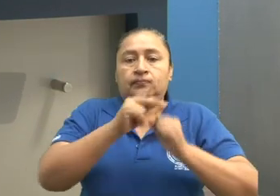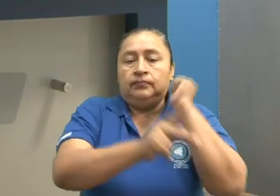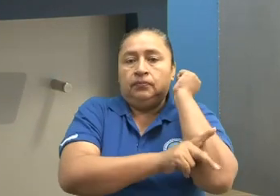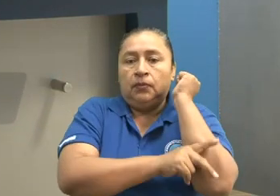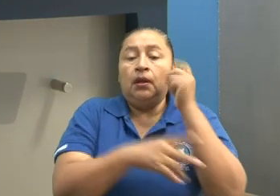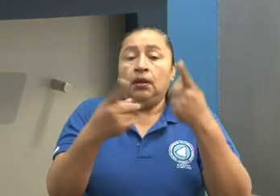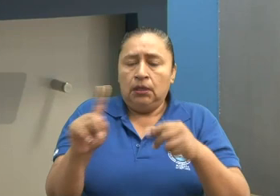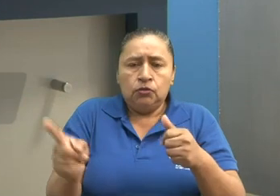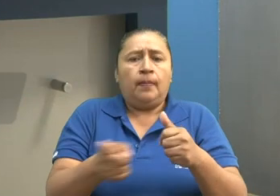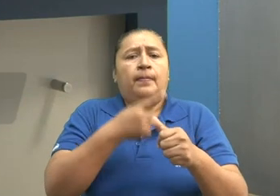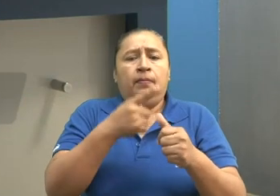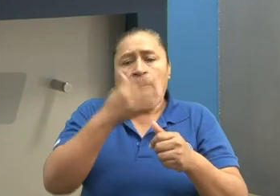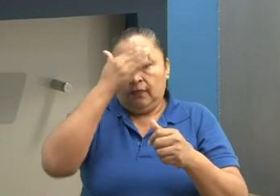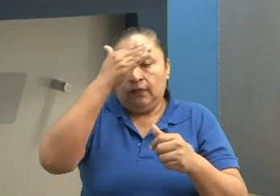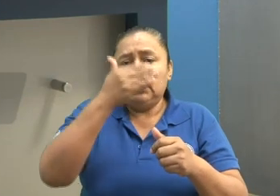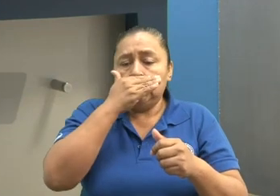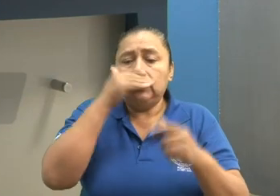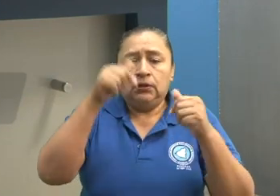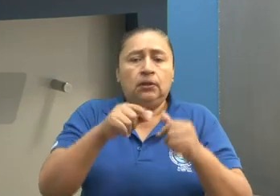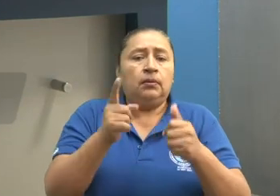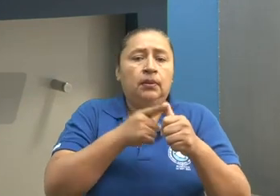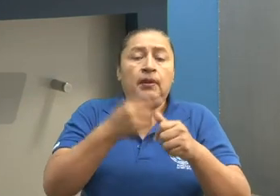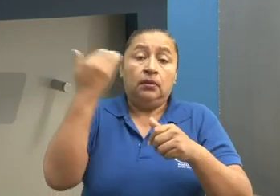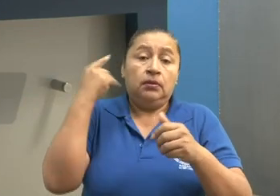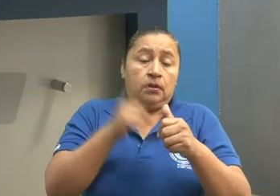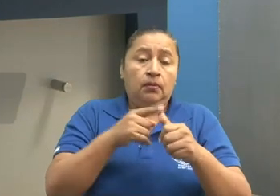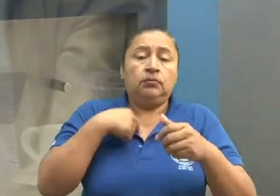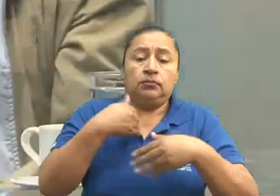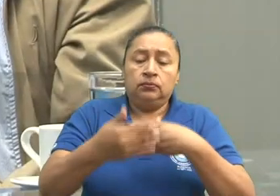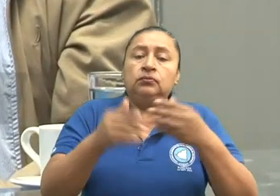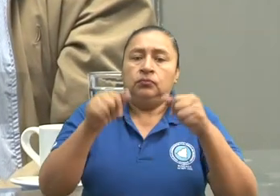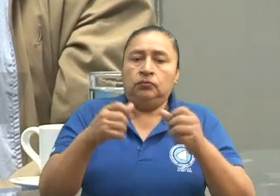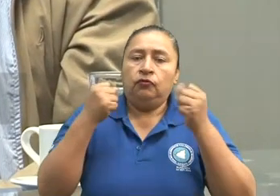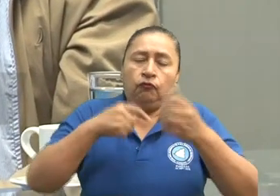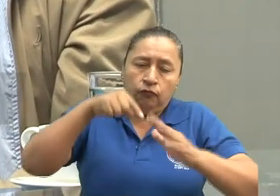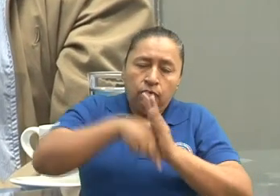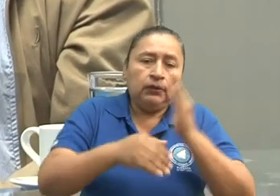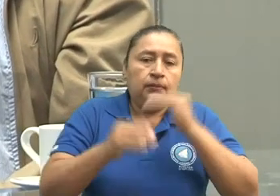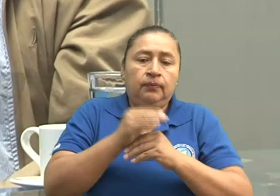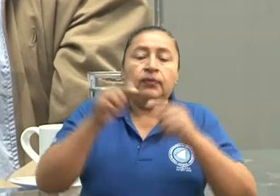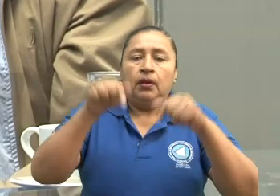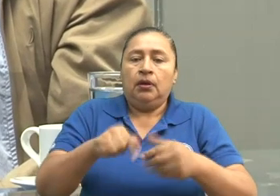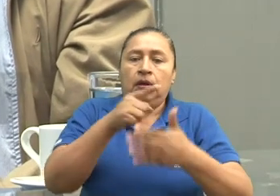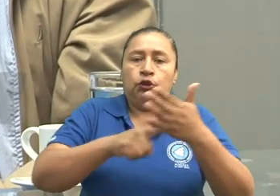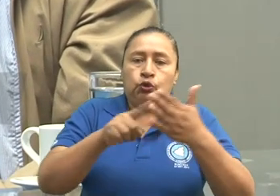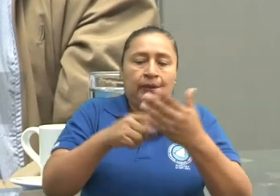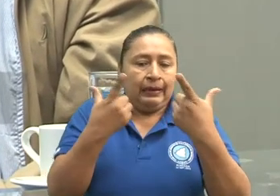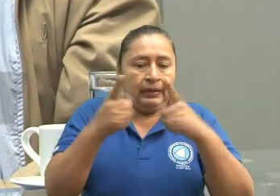desde la primera etapa y lo sigue profundizando. Recientemente tuvimos elecciones libres, plurales,